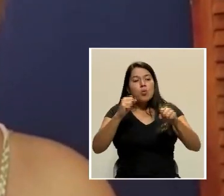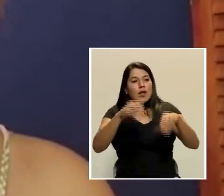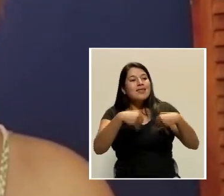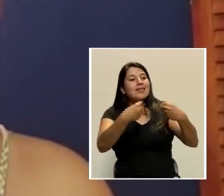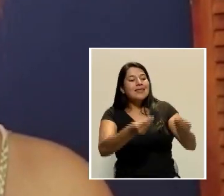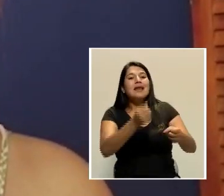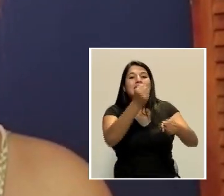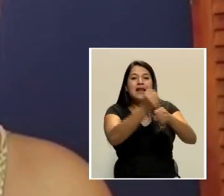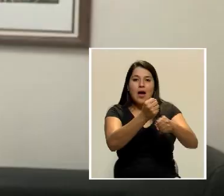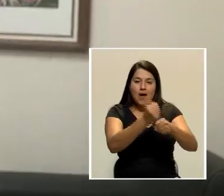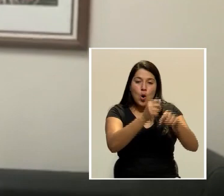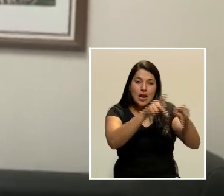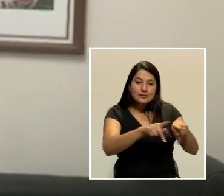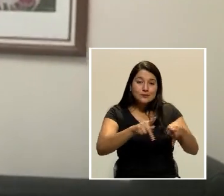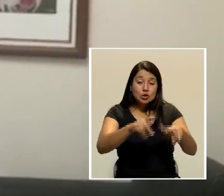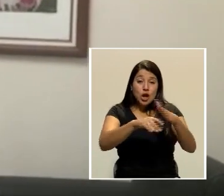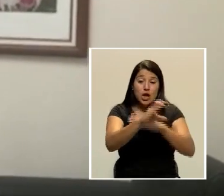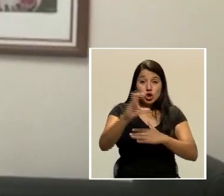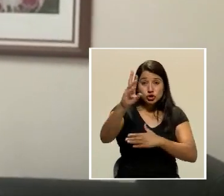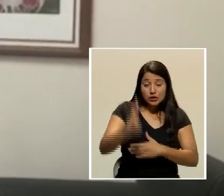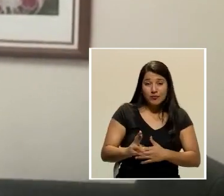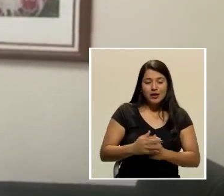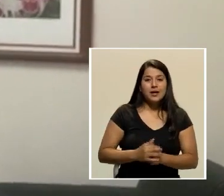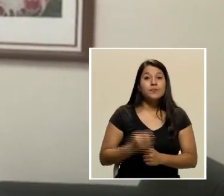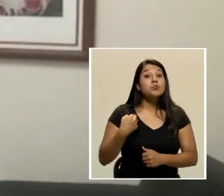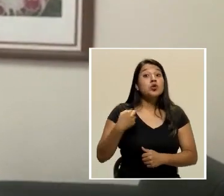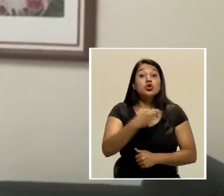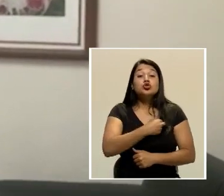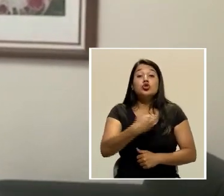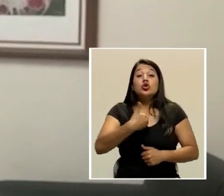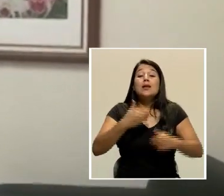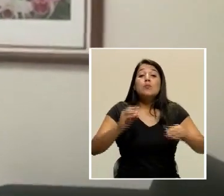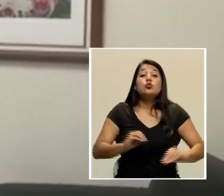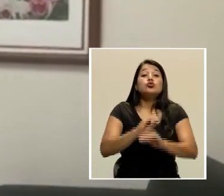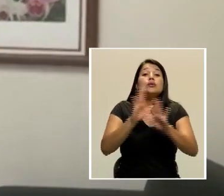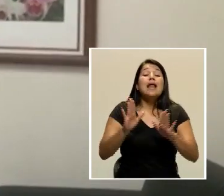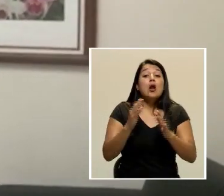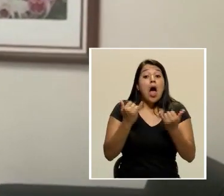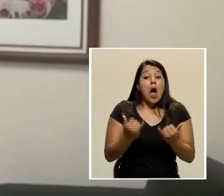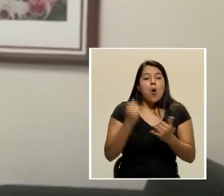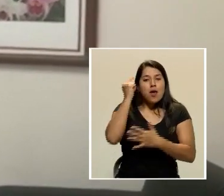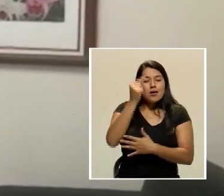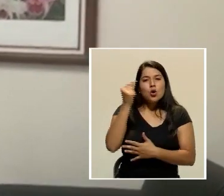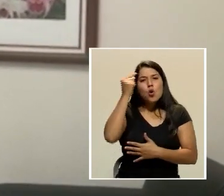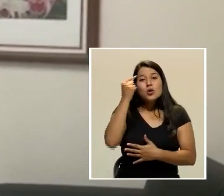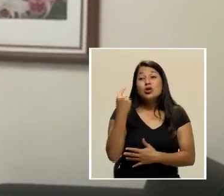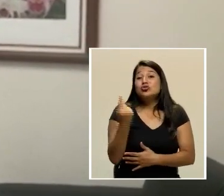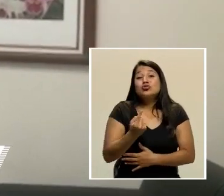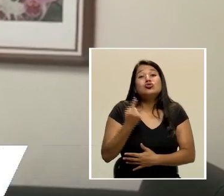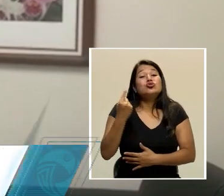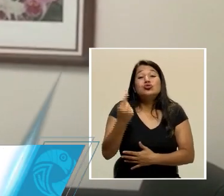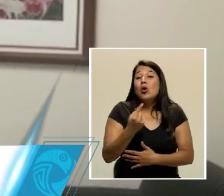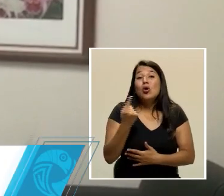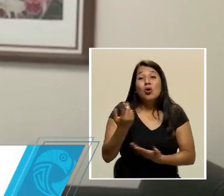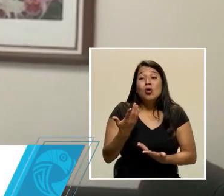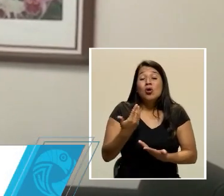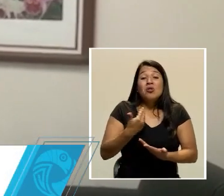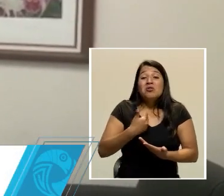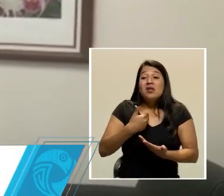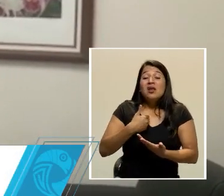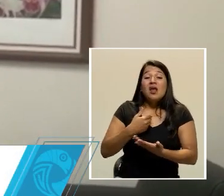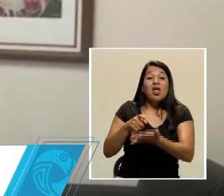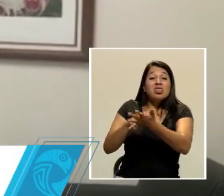este barco es el señor presidente, quien debe dirigir y quien debe señalar cuál va a ser la dirección en la cual Costa Rica